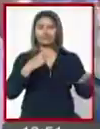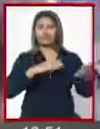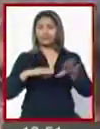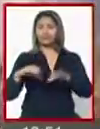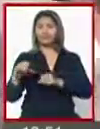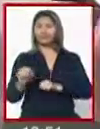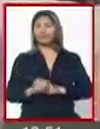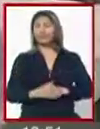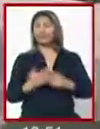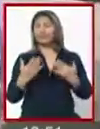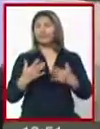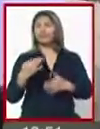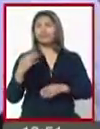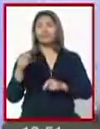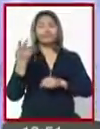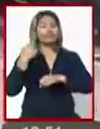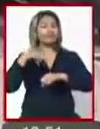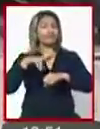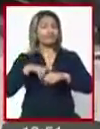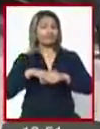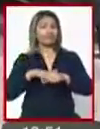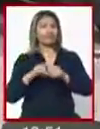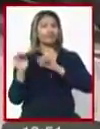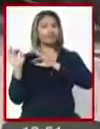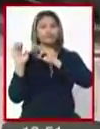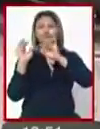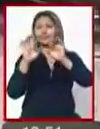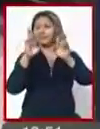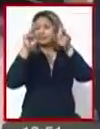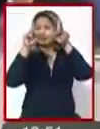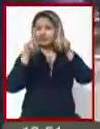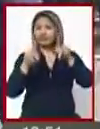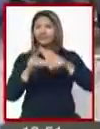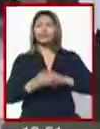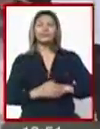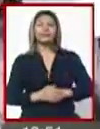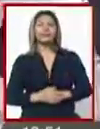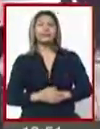a cabo de una forma normal, con gran cantidad de vecinos,